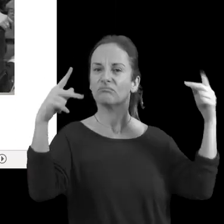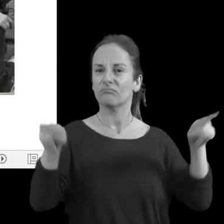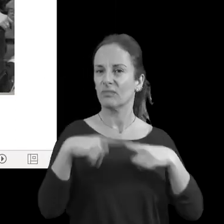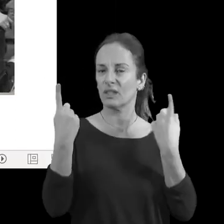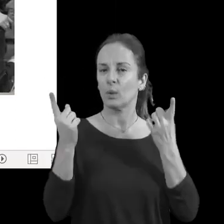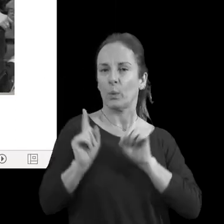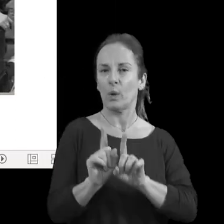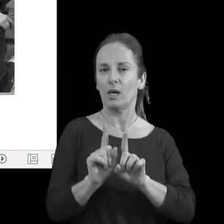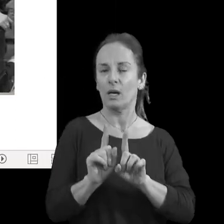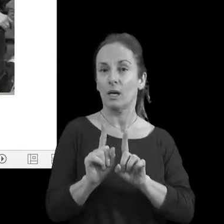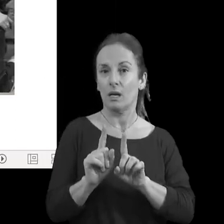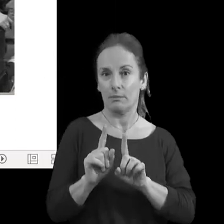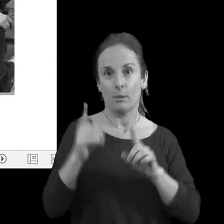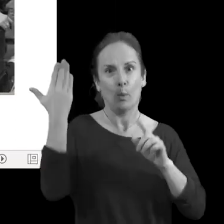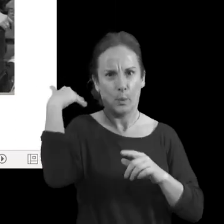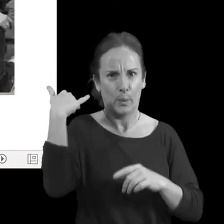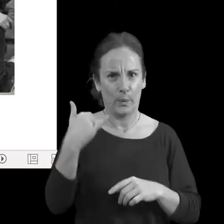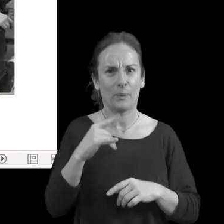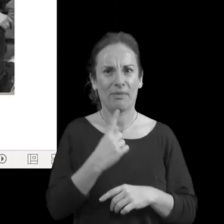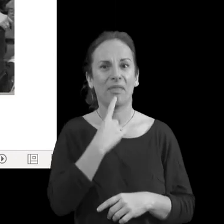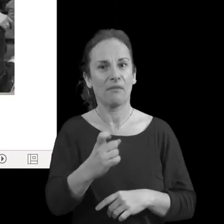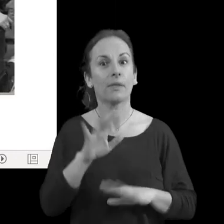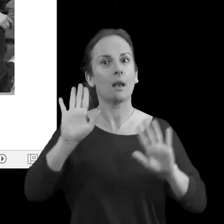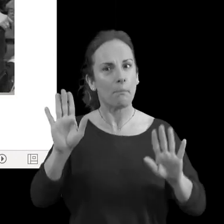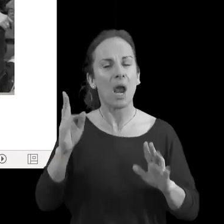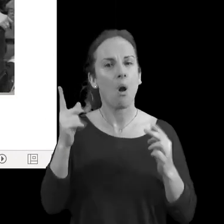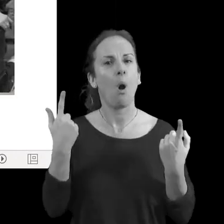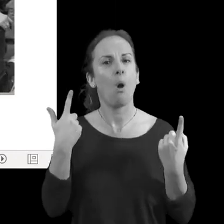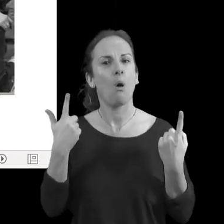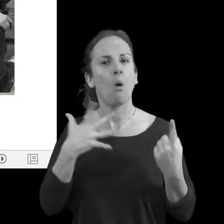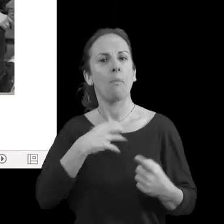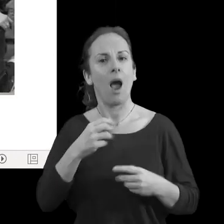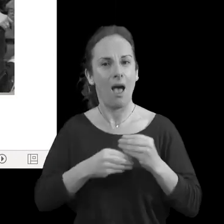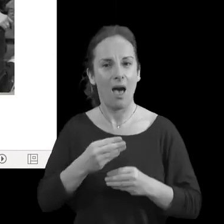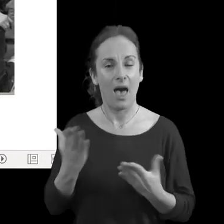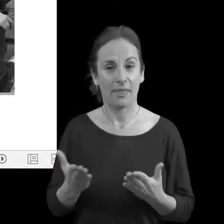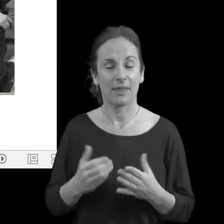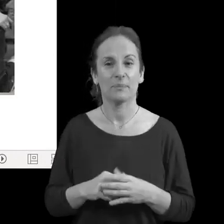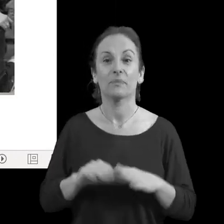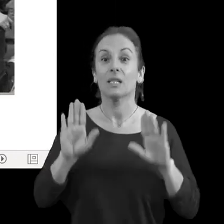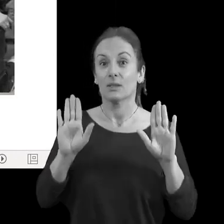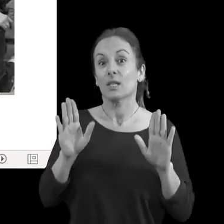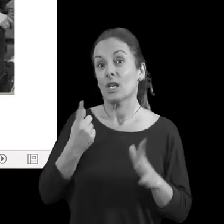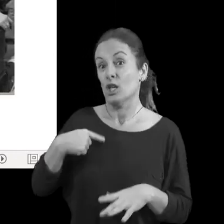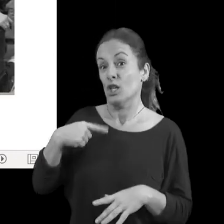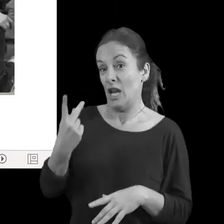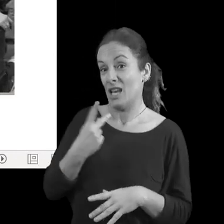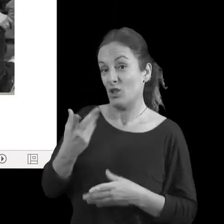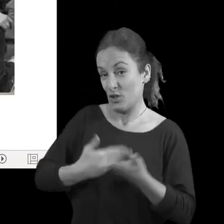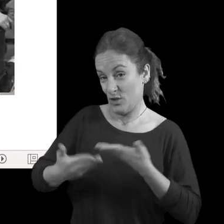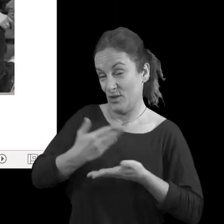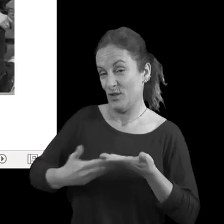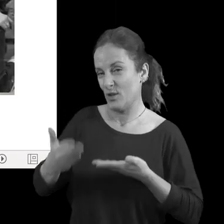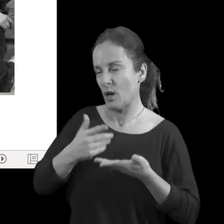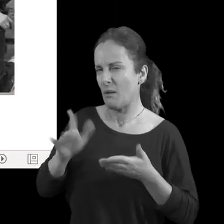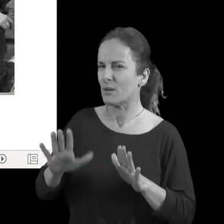espacio público con lo costoso que era, ¿no? Quiero decir esto porque una de las ideas fundamentales precisamente de nuestra compilación era huir un poco de los discursos